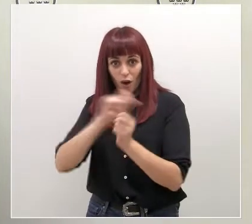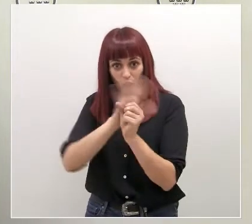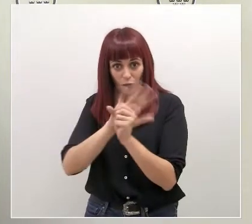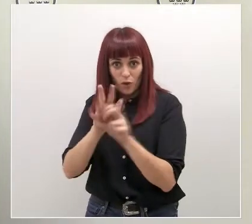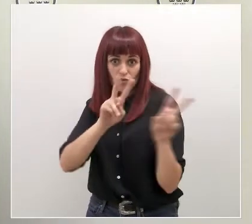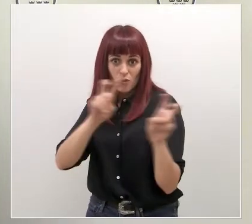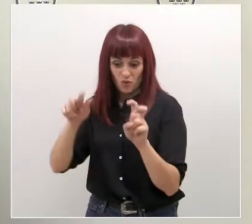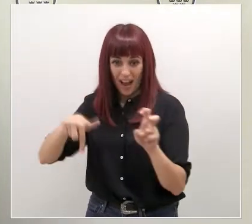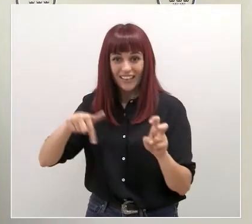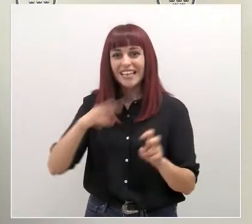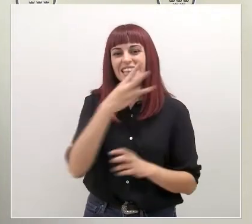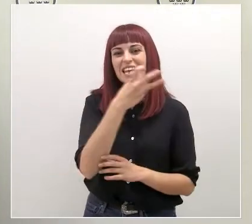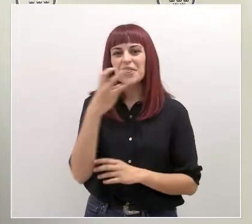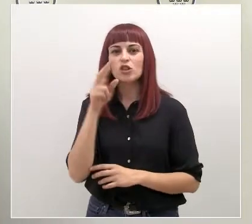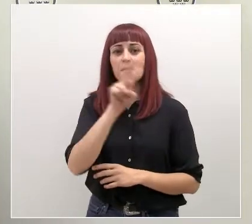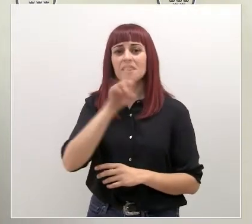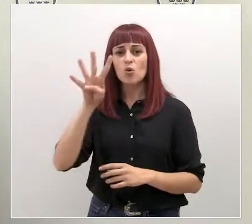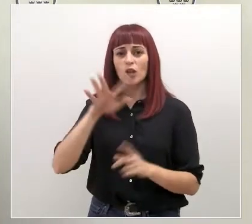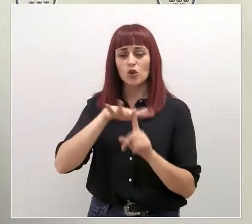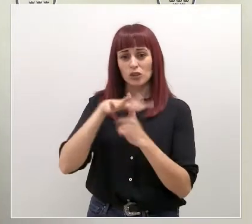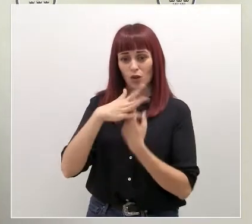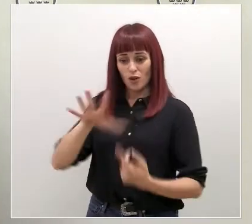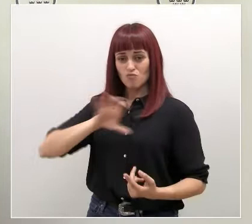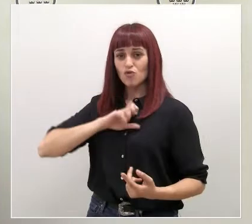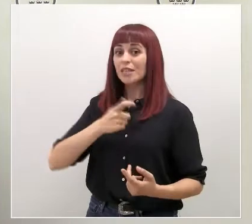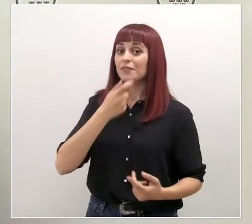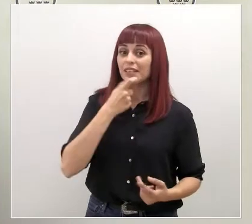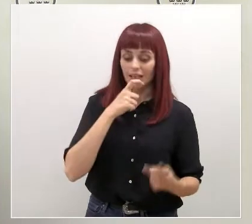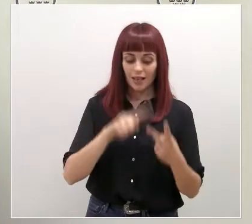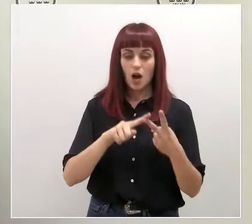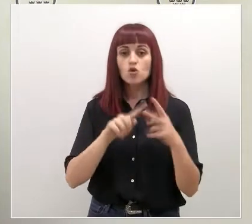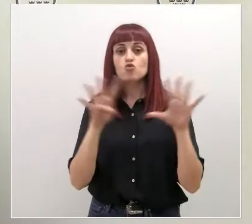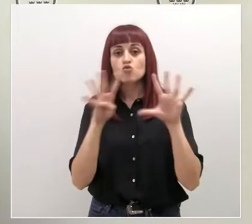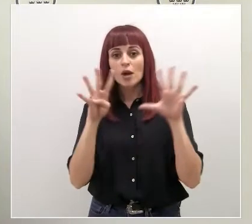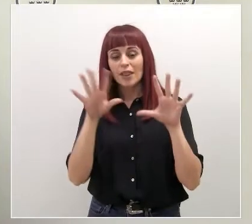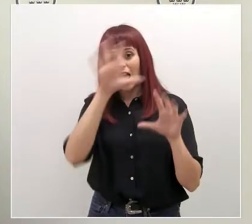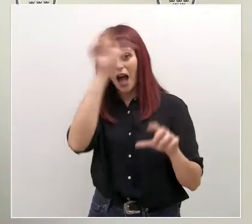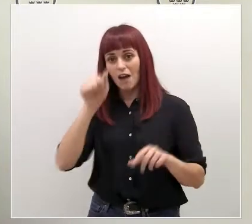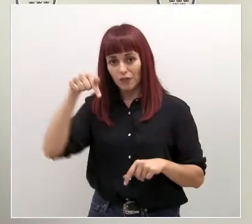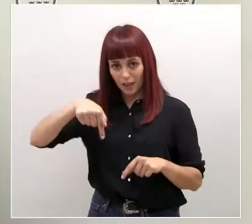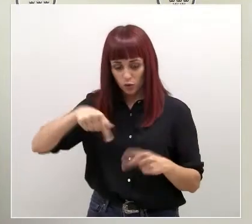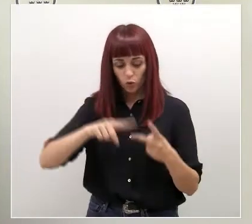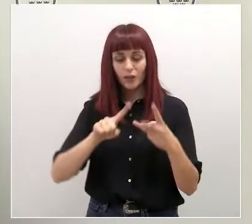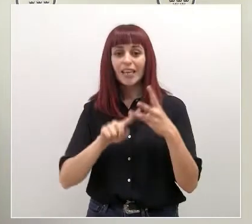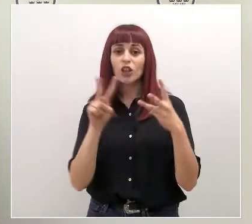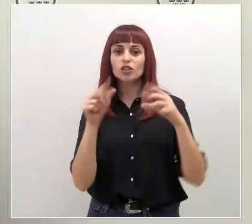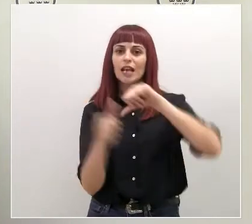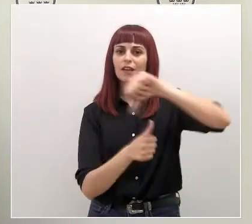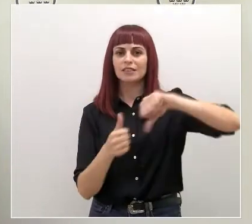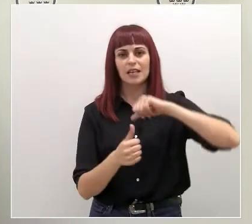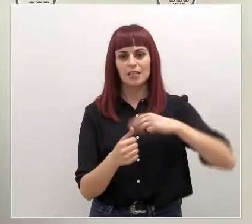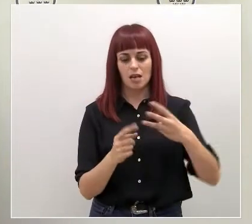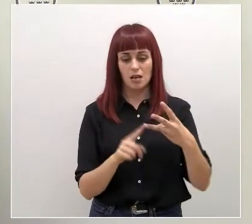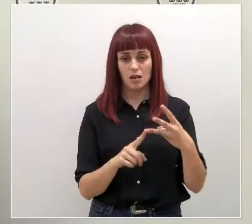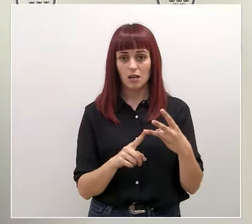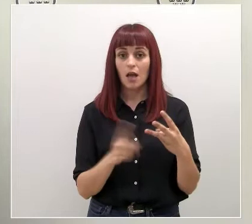suman 324 casos de la británica, 9 de la sudafricana y 2 de la brasileña.